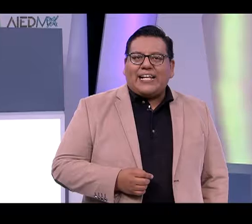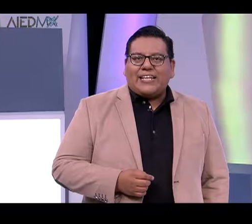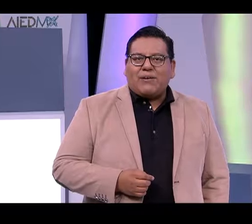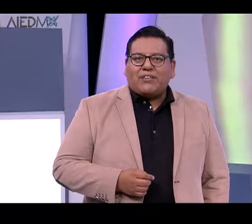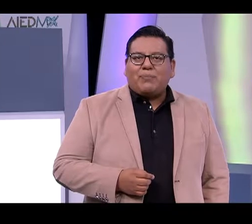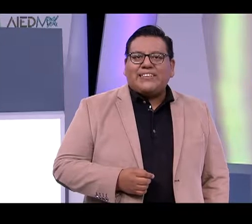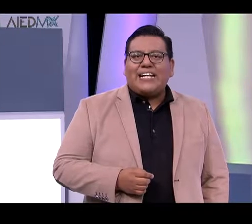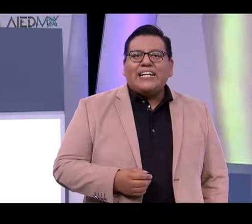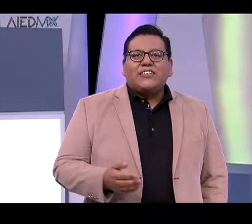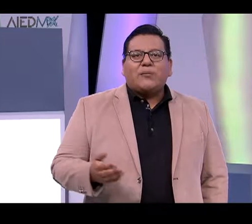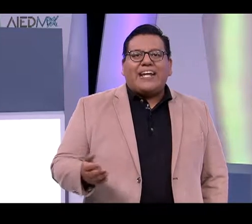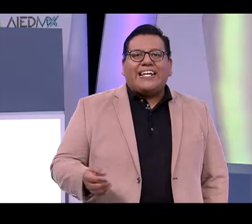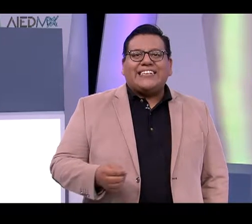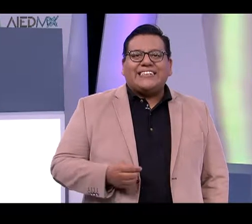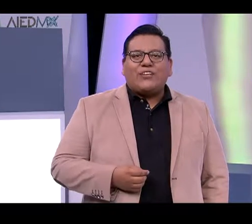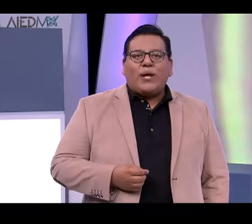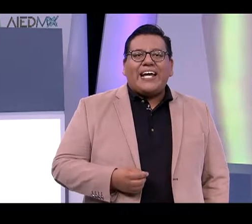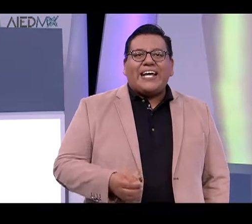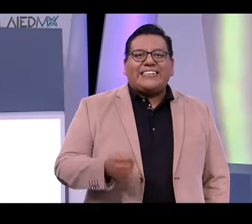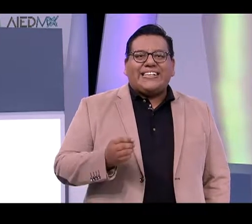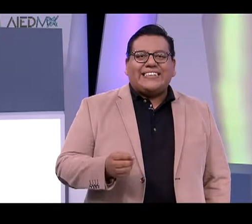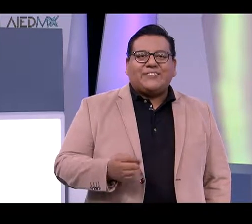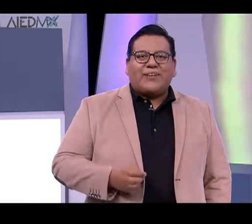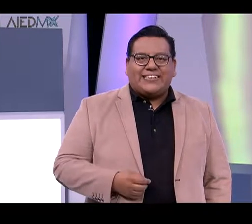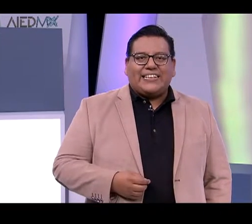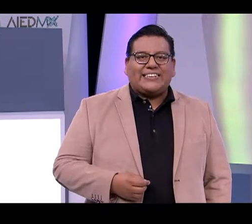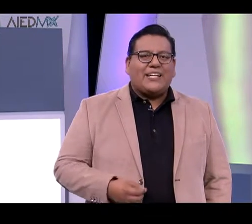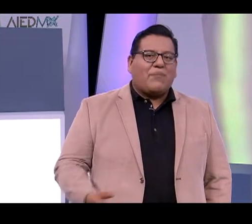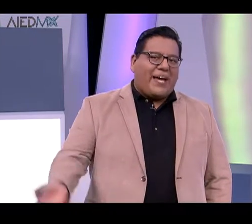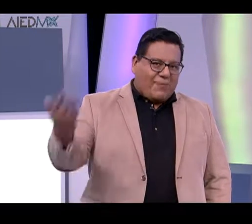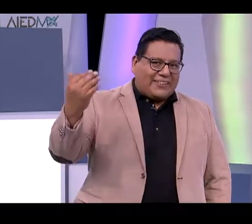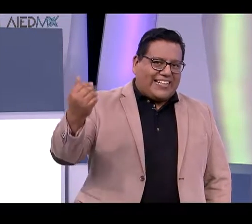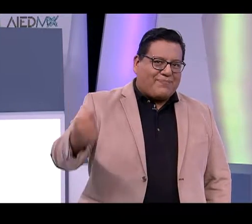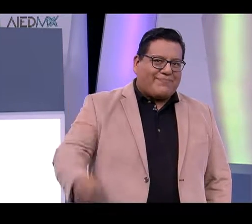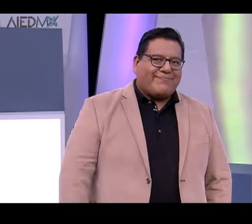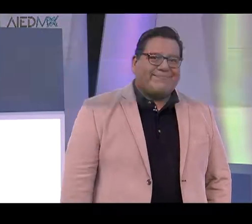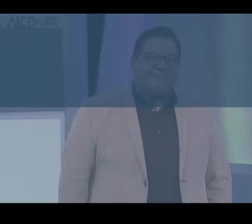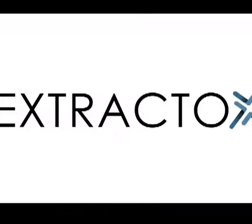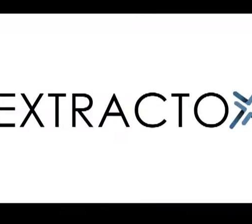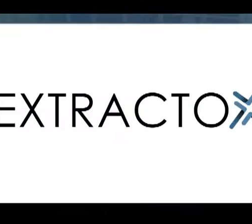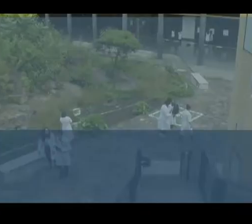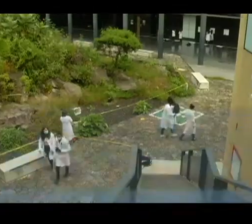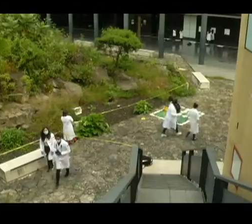segunda parte del trabajo especial sobre la licenciatura en Ciencias Forenses. Veámosla.